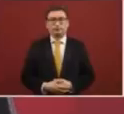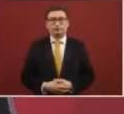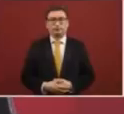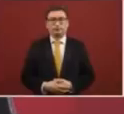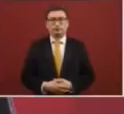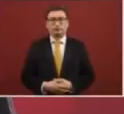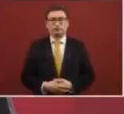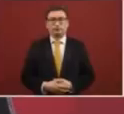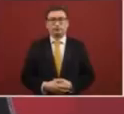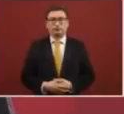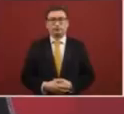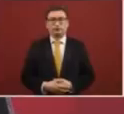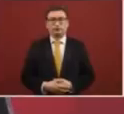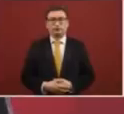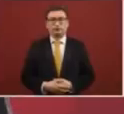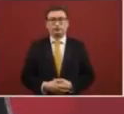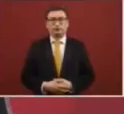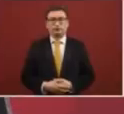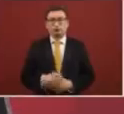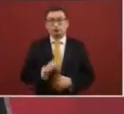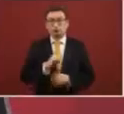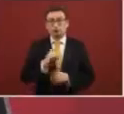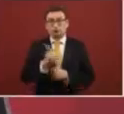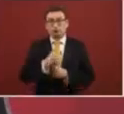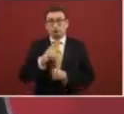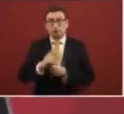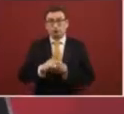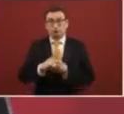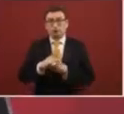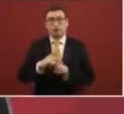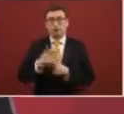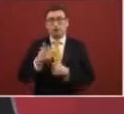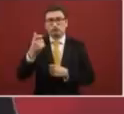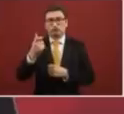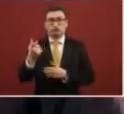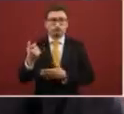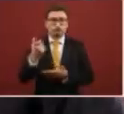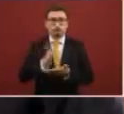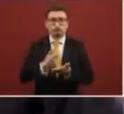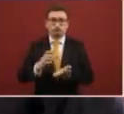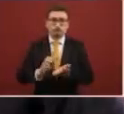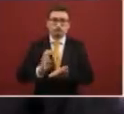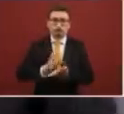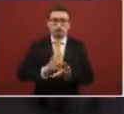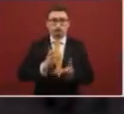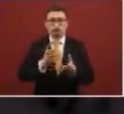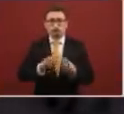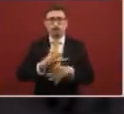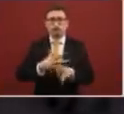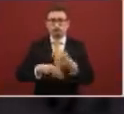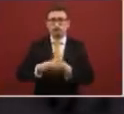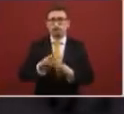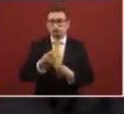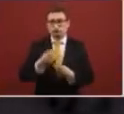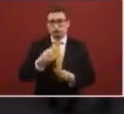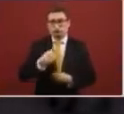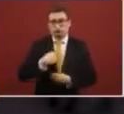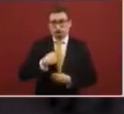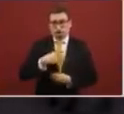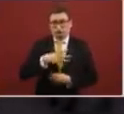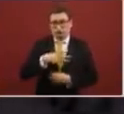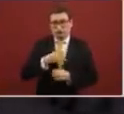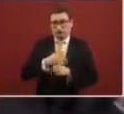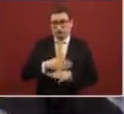inversión a la Bolsa Mexicana de Valores, mucha inversión extranjera. Tengo esa información,